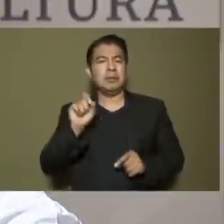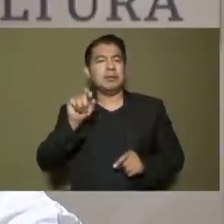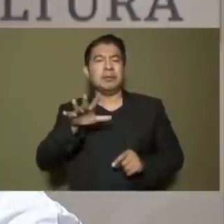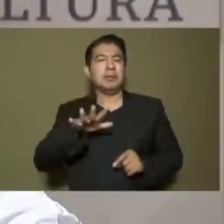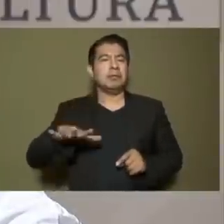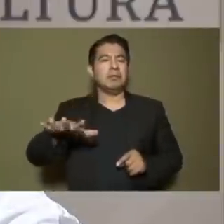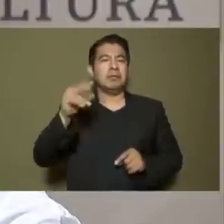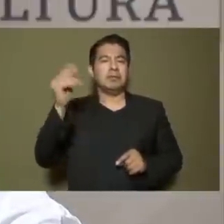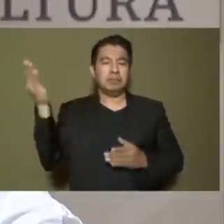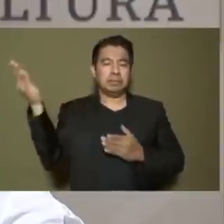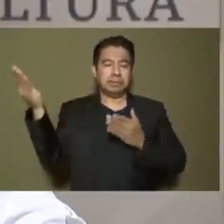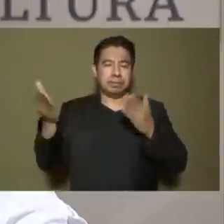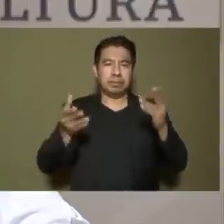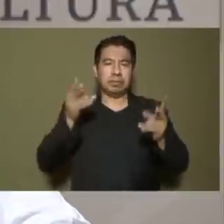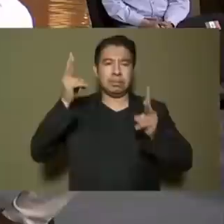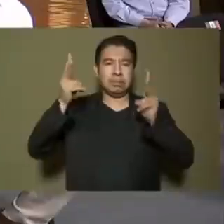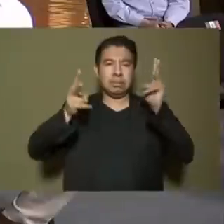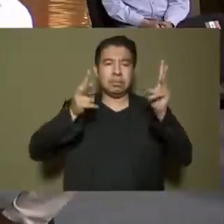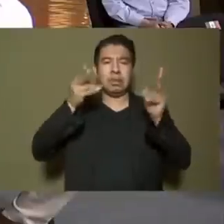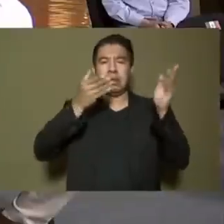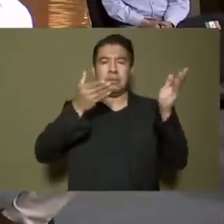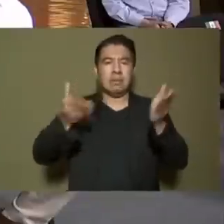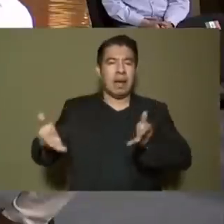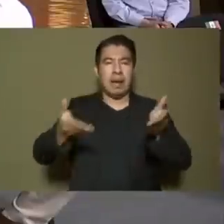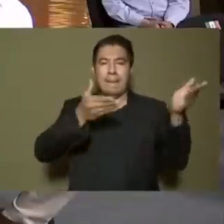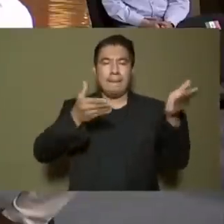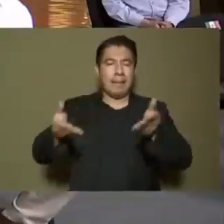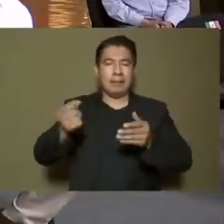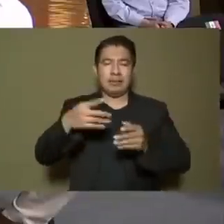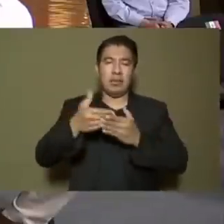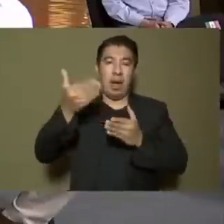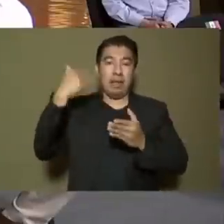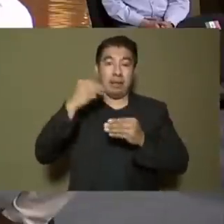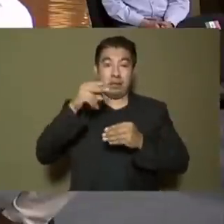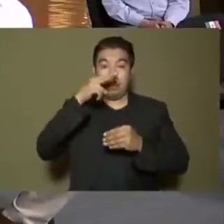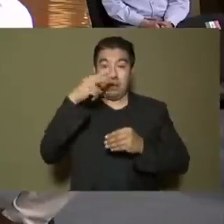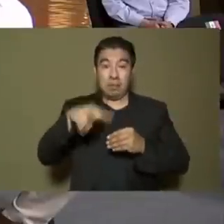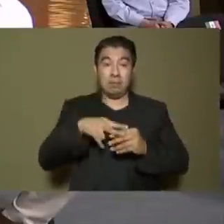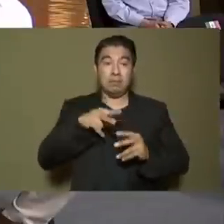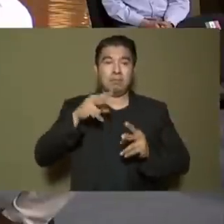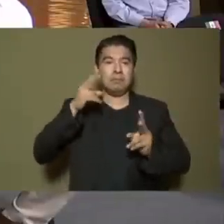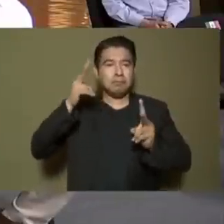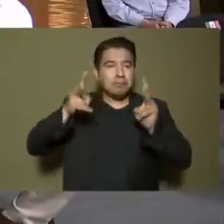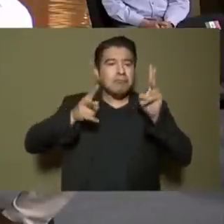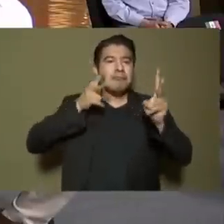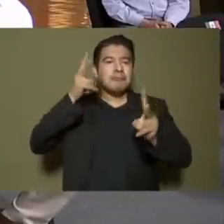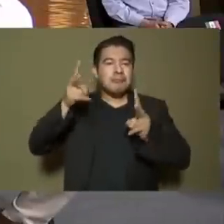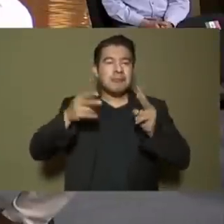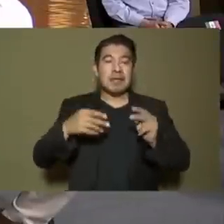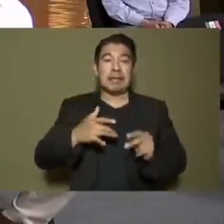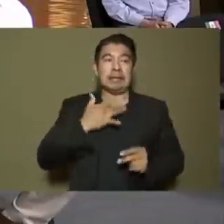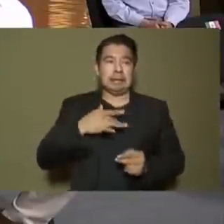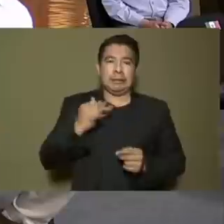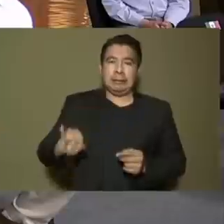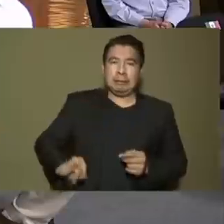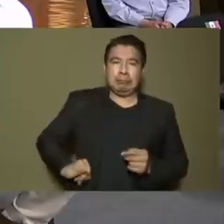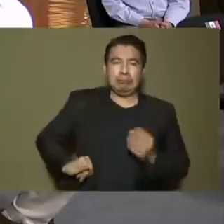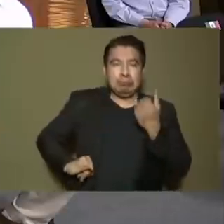que visitaban México en ese entonces tenían un interés